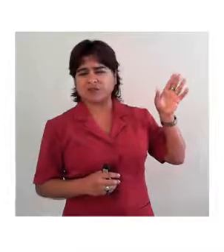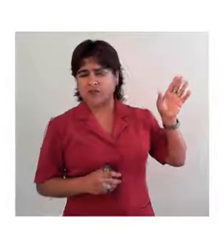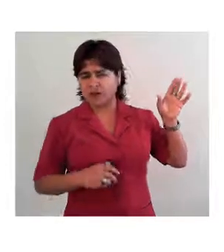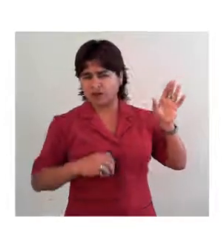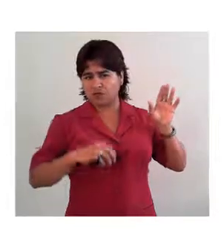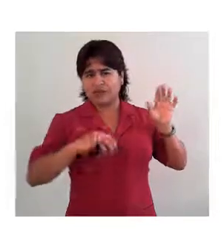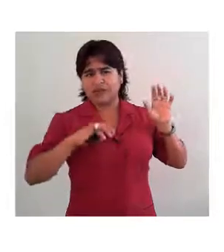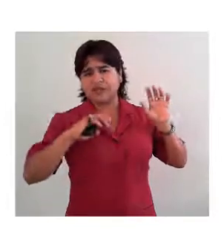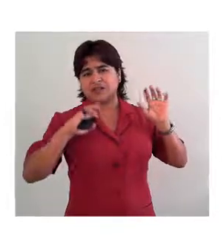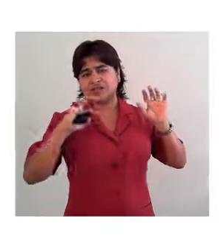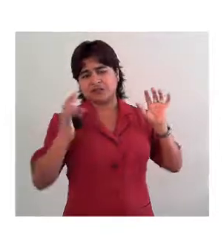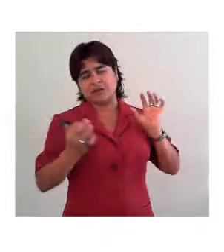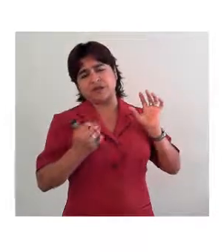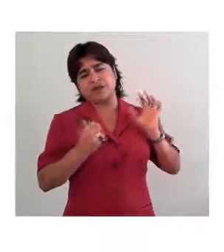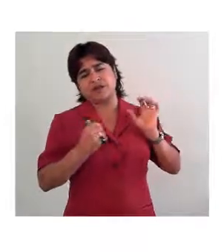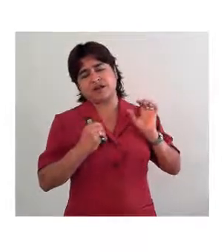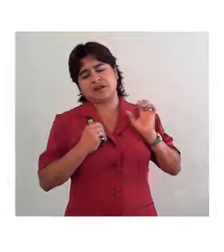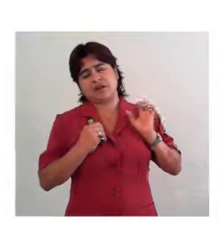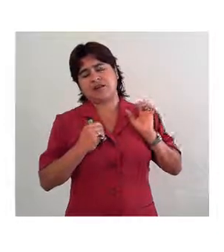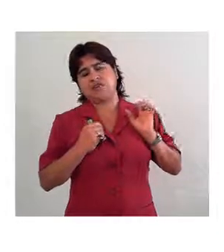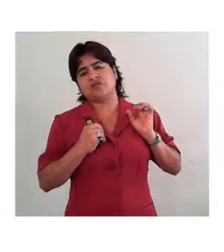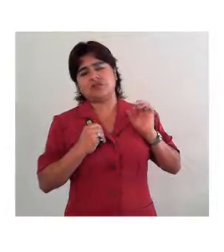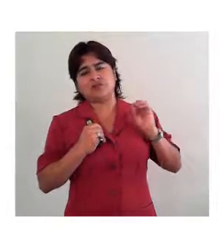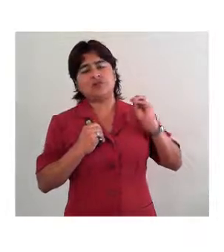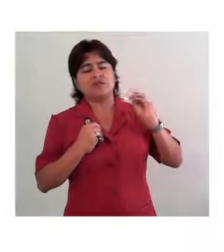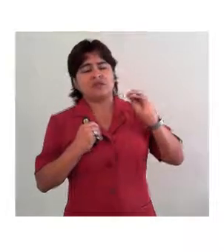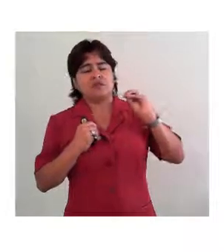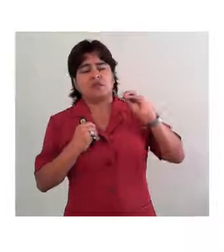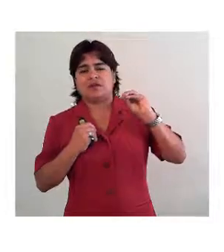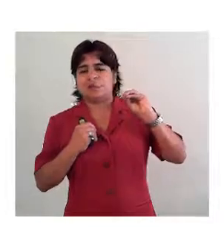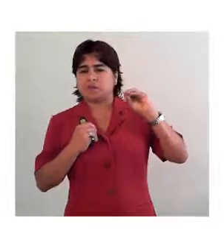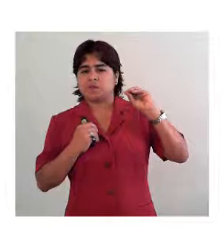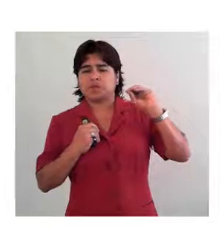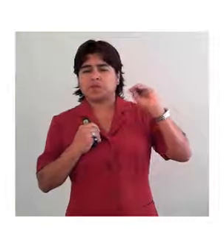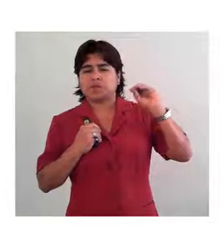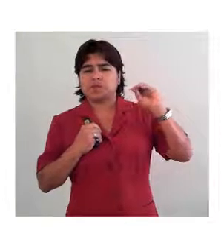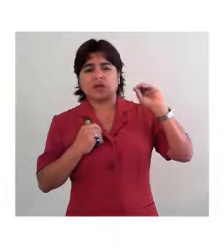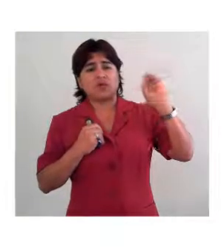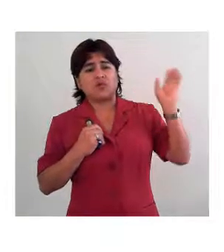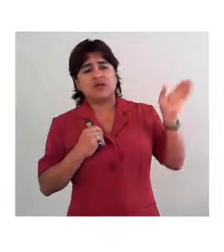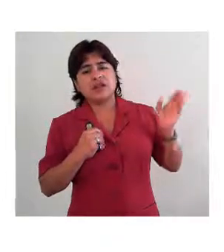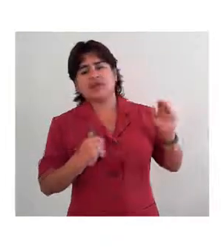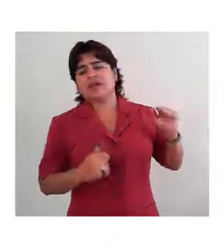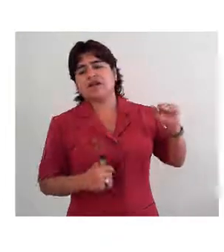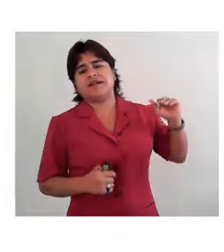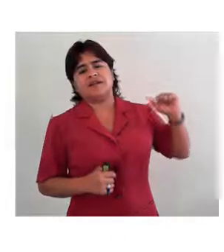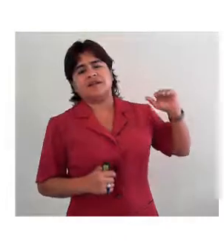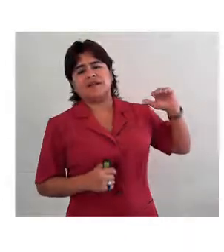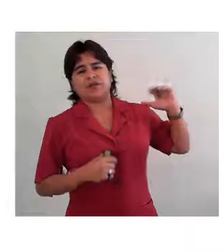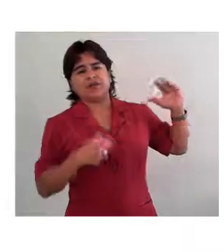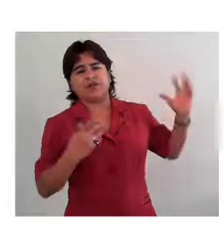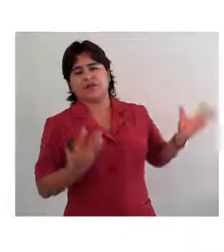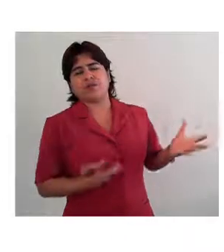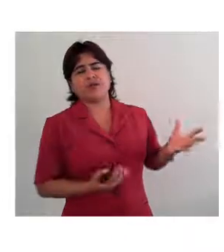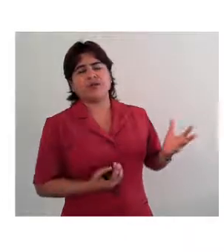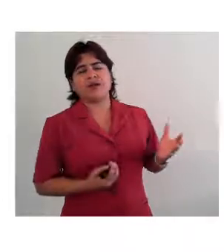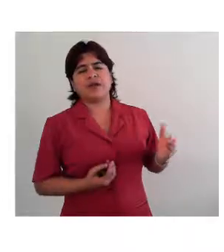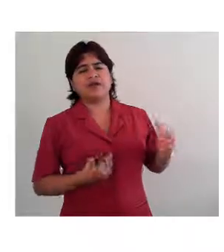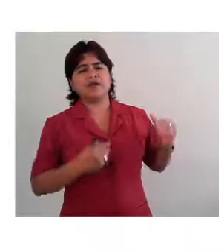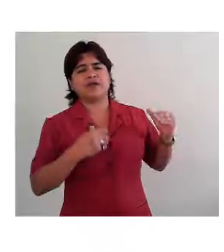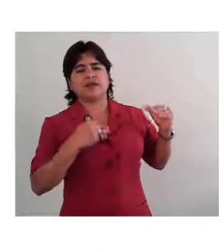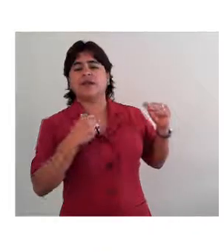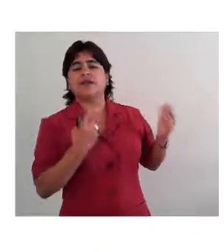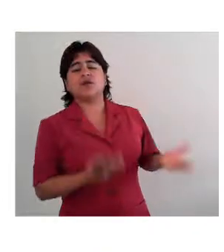muestra más o menos esos aspectos de la realidad nacional, ¿no? La moneda, el conglomerado